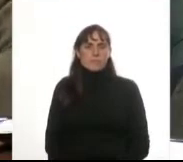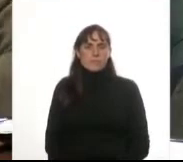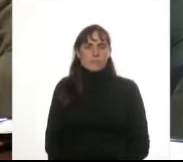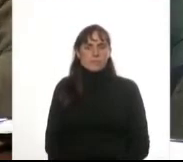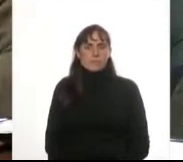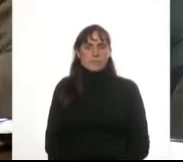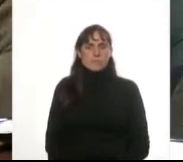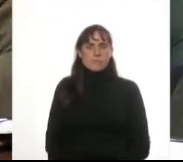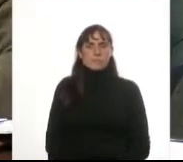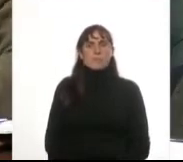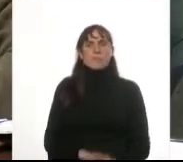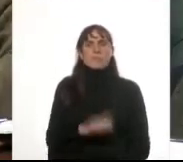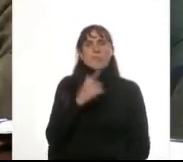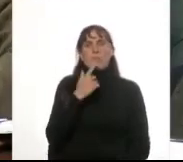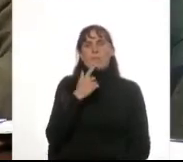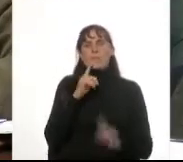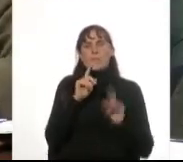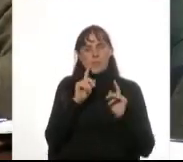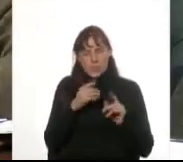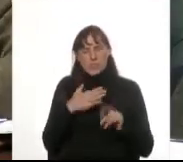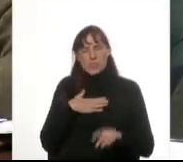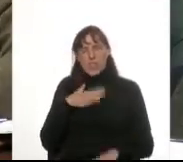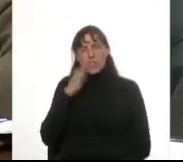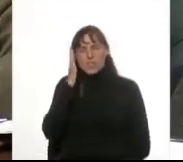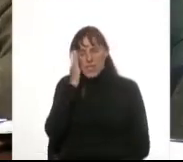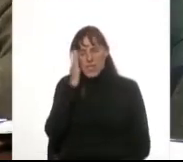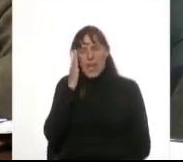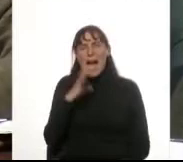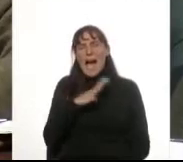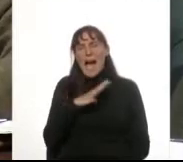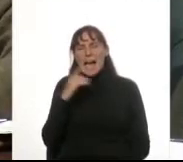En el fondo pienso que existen técnicas